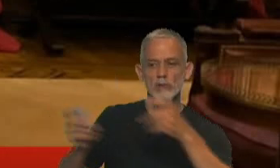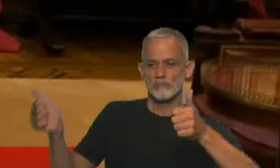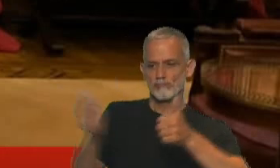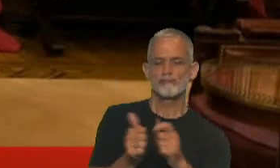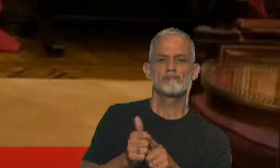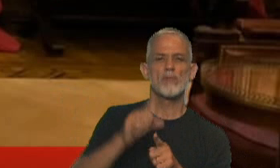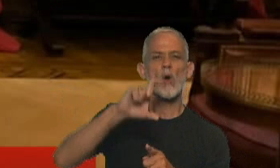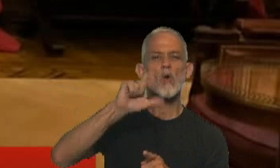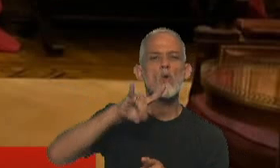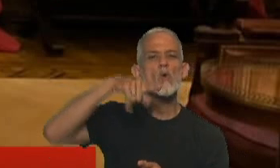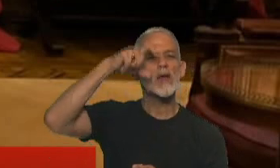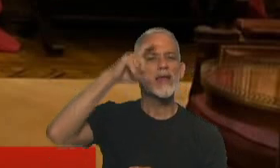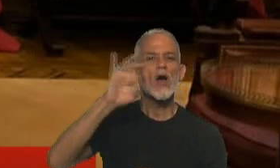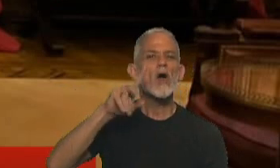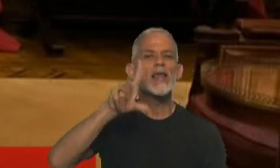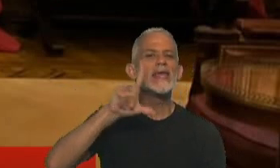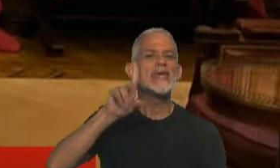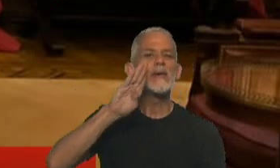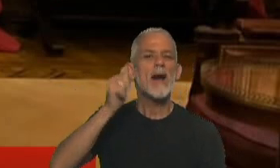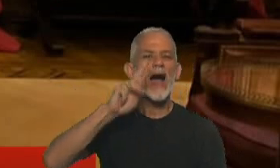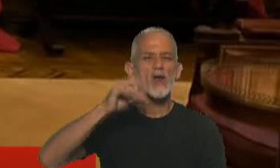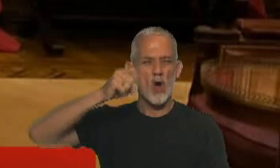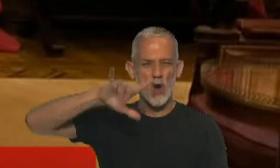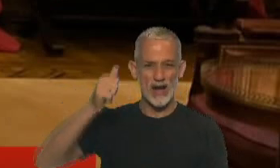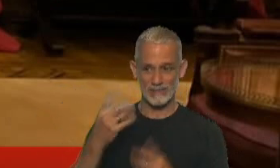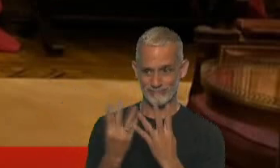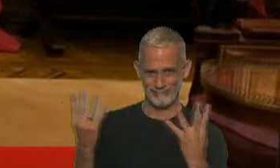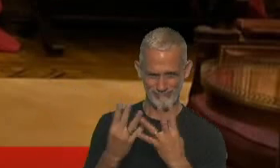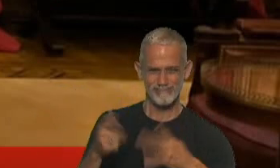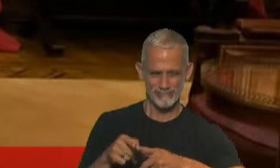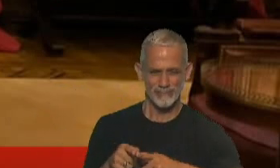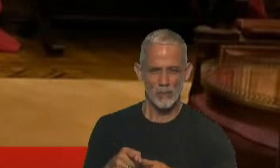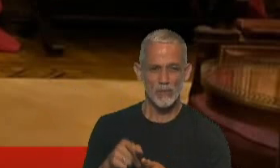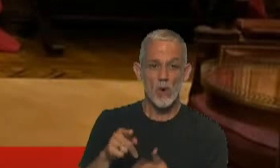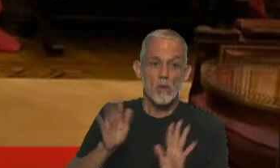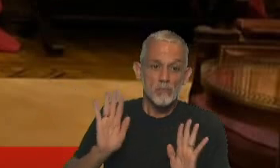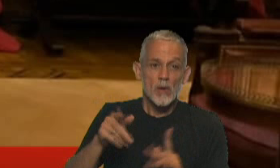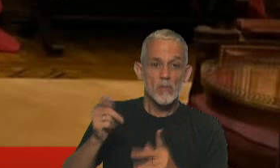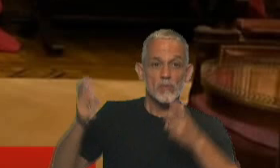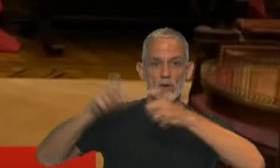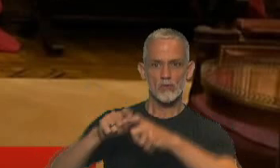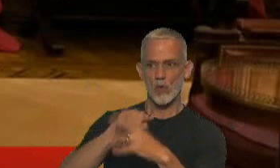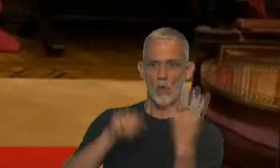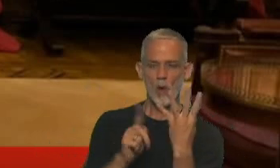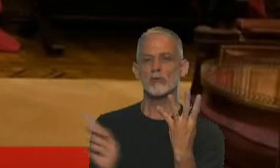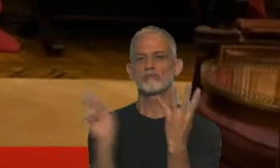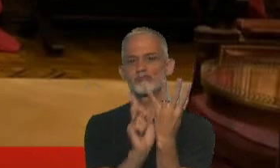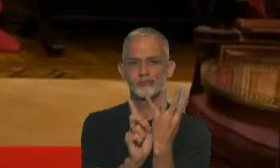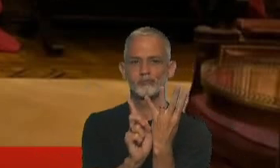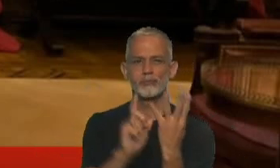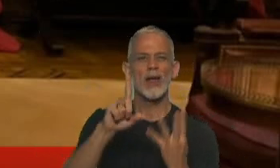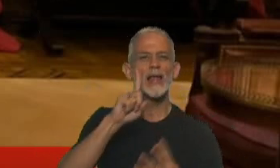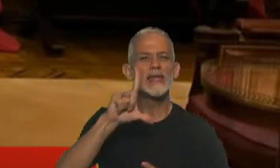que trascendió hace minutos nada más muestra al abogado, actual abogado Cunio Libarona, junto a los cuatro integrantes del máximo